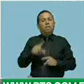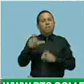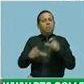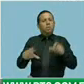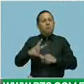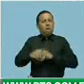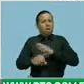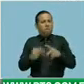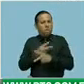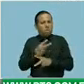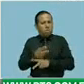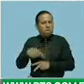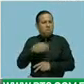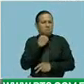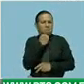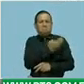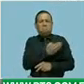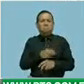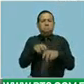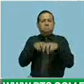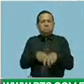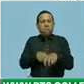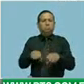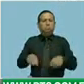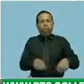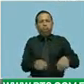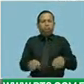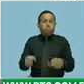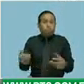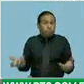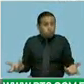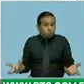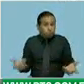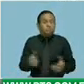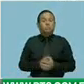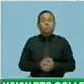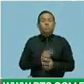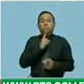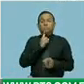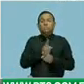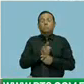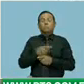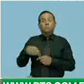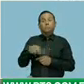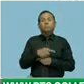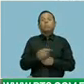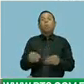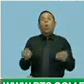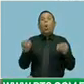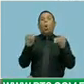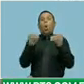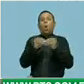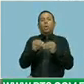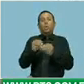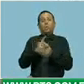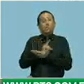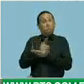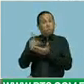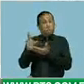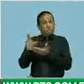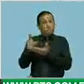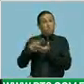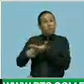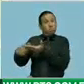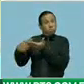horario y oportunidad para hacer de las suyas, se revisará la eficacia de la medida la próxima semana en una reunión. Tenemos